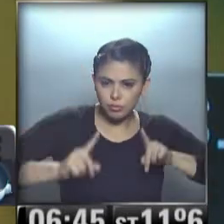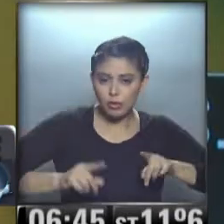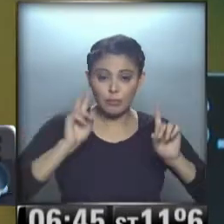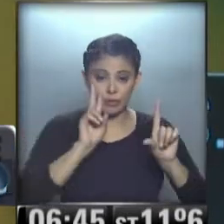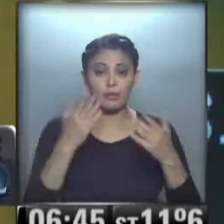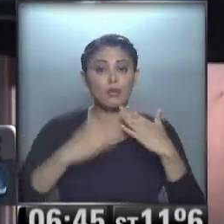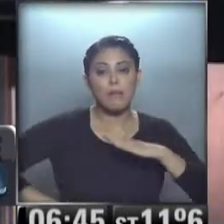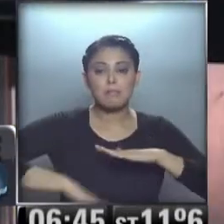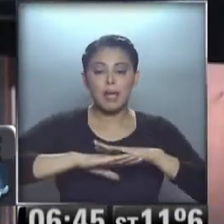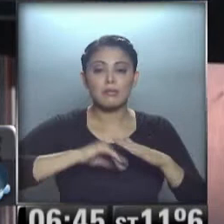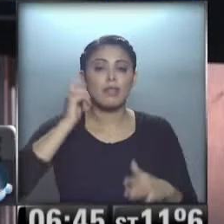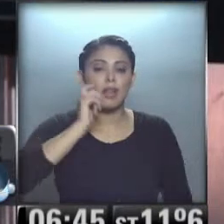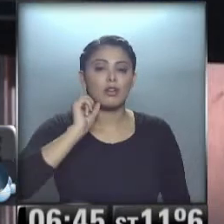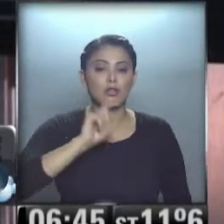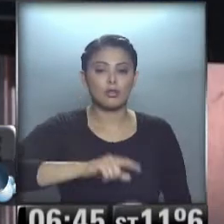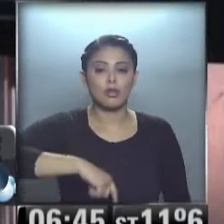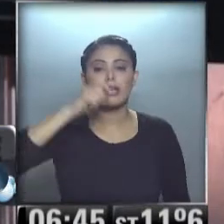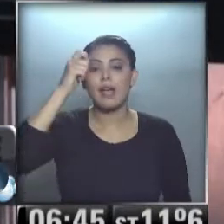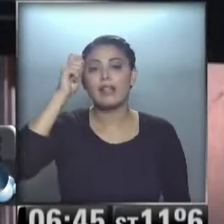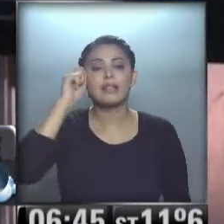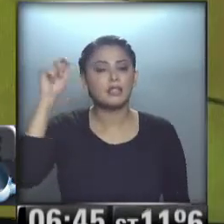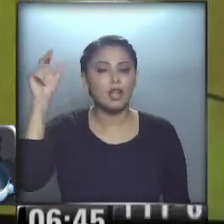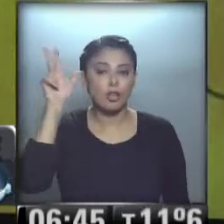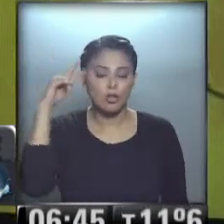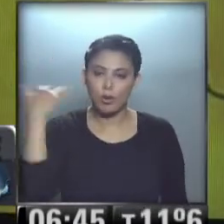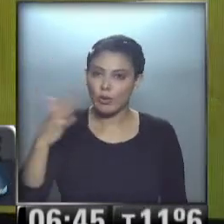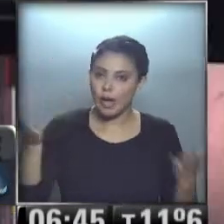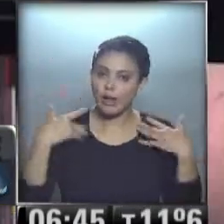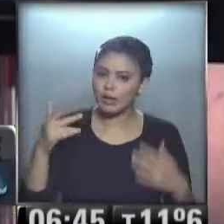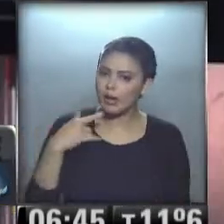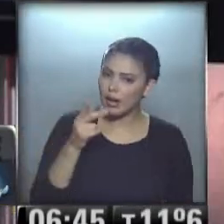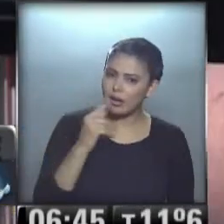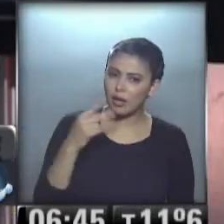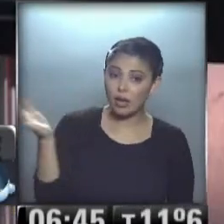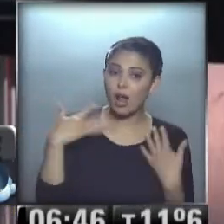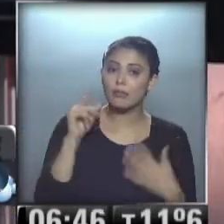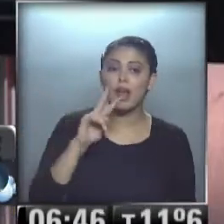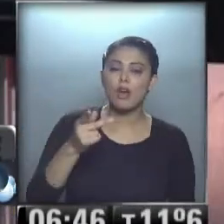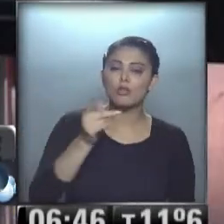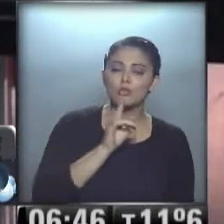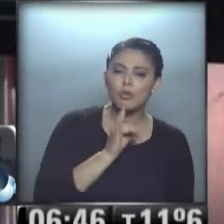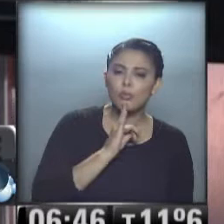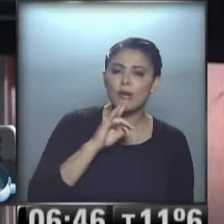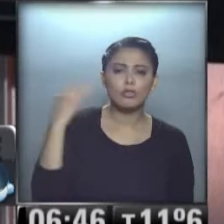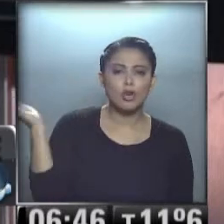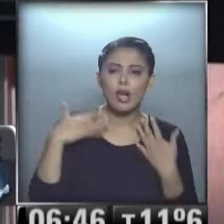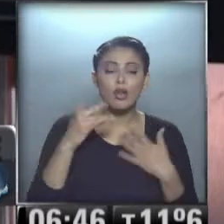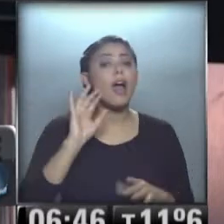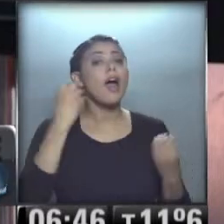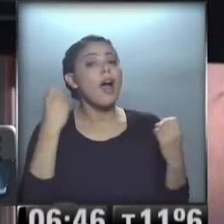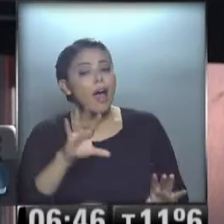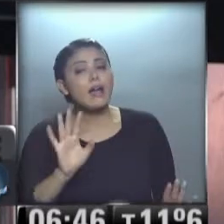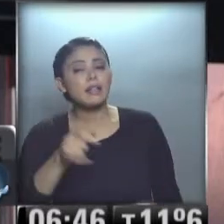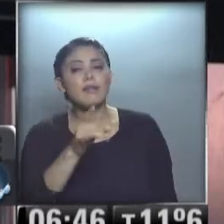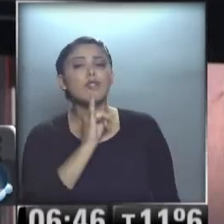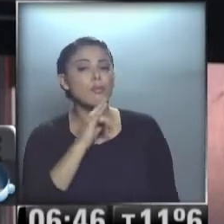máximas, La Rioja 38. ¡Qué calorón, Cari! Y mira Tucumán, Catamarca. También, ahí está lloviendo en Tucumán, ¿eh?